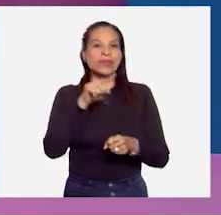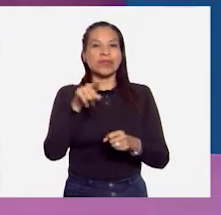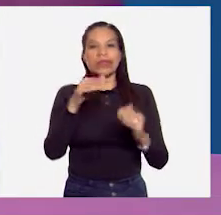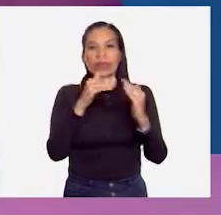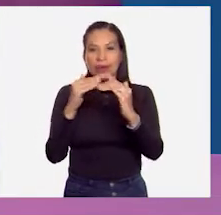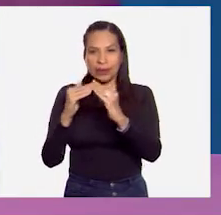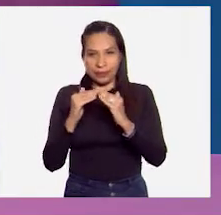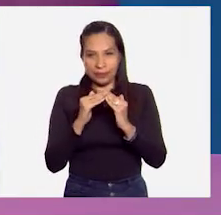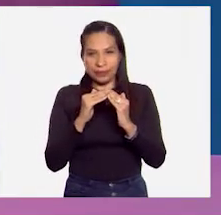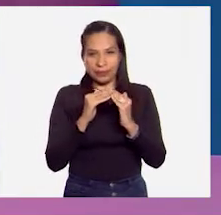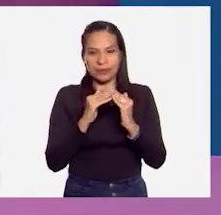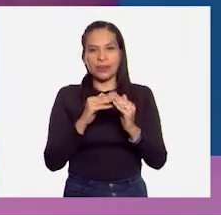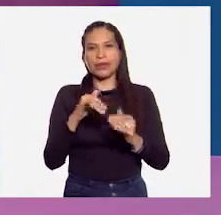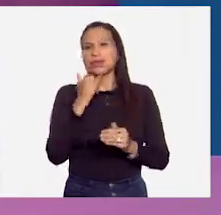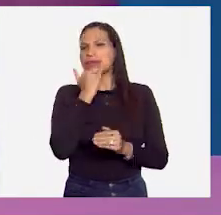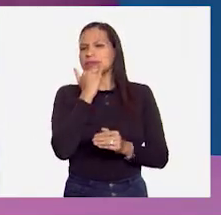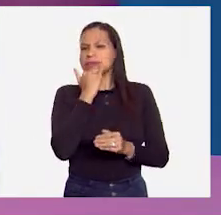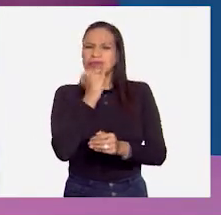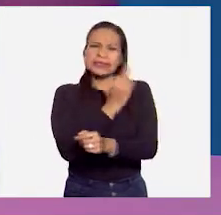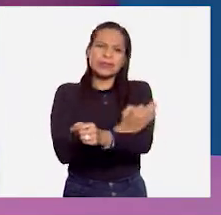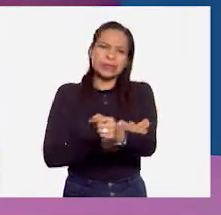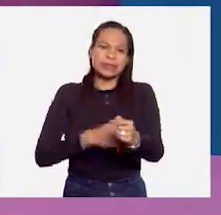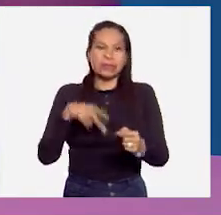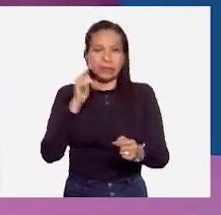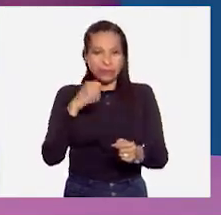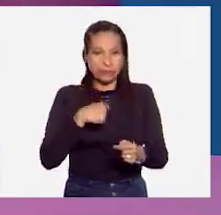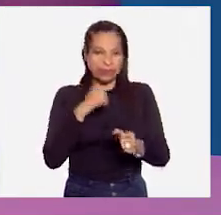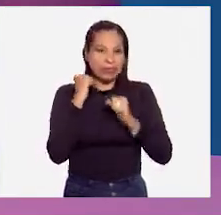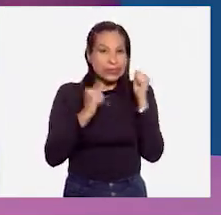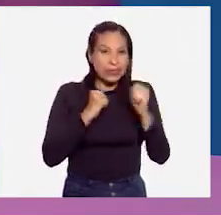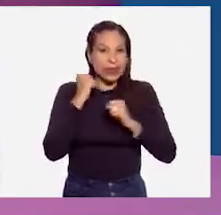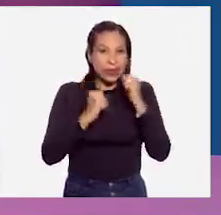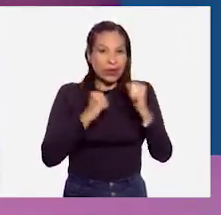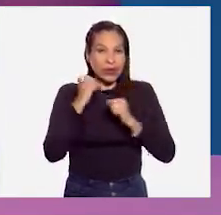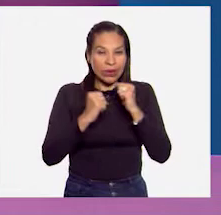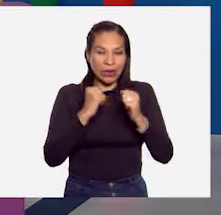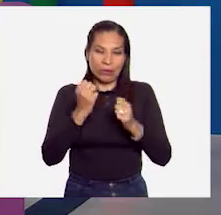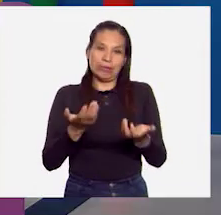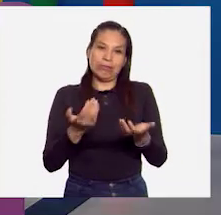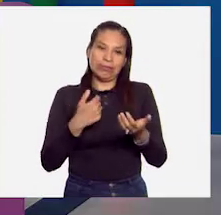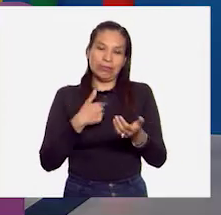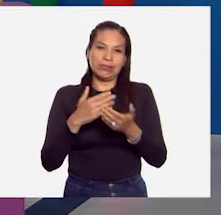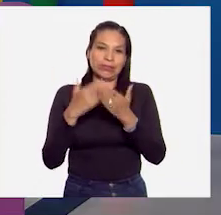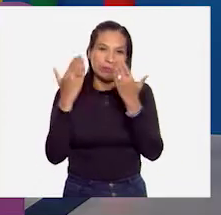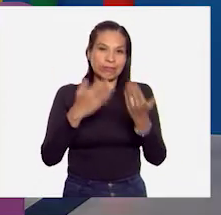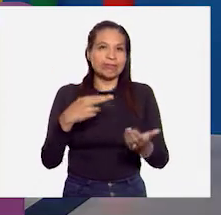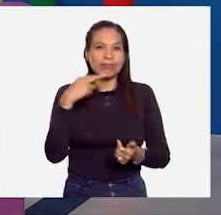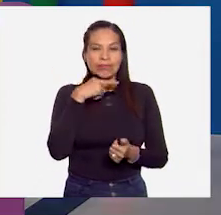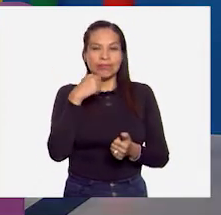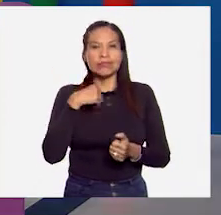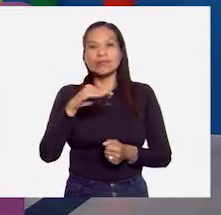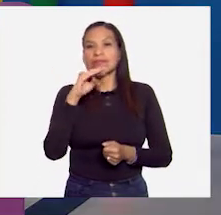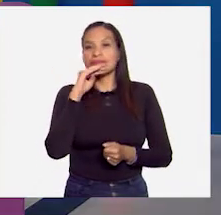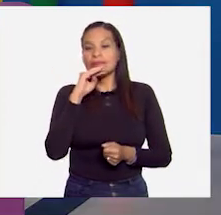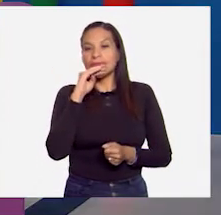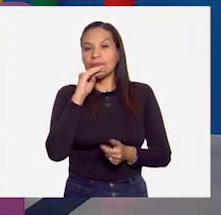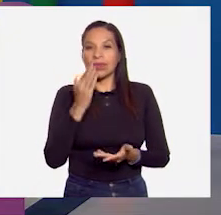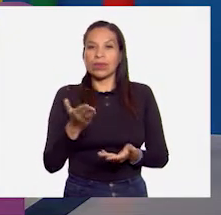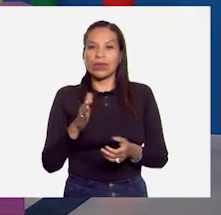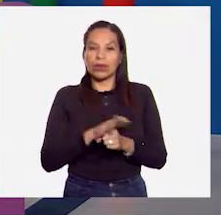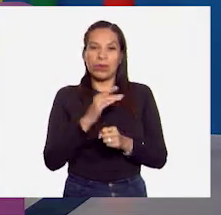su casita. Ay, perdón la tardanza, pero es que estoy corre. Me vine de volada con mi mamá.